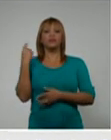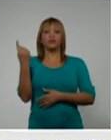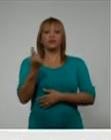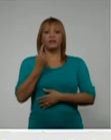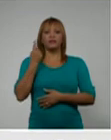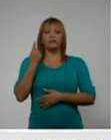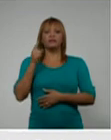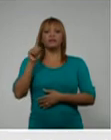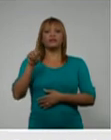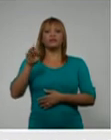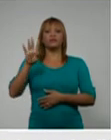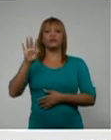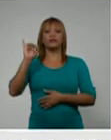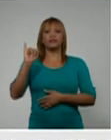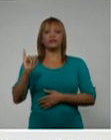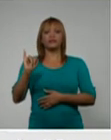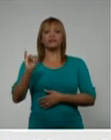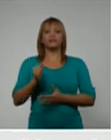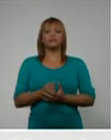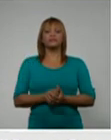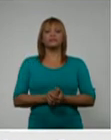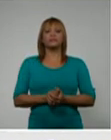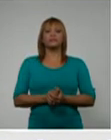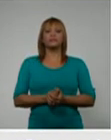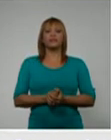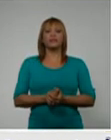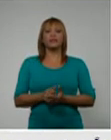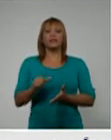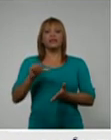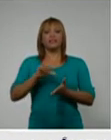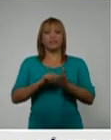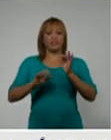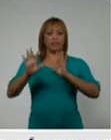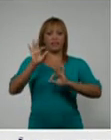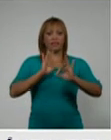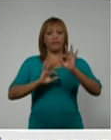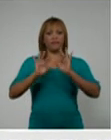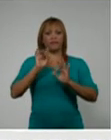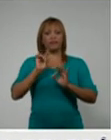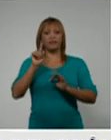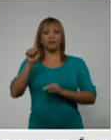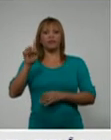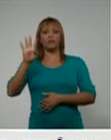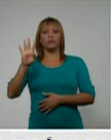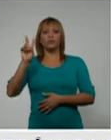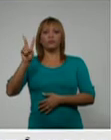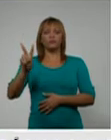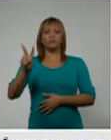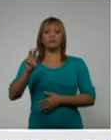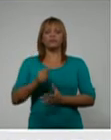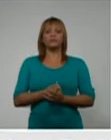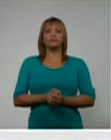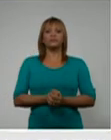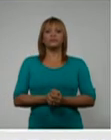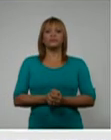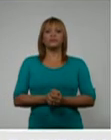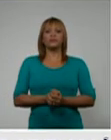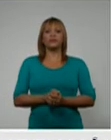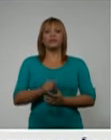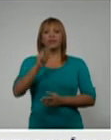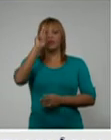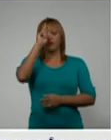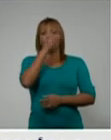146, Centro de Inmunología Molecular 142, Hospital Fructuoso